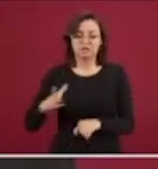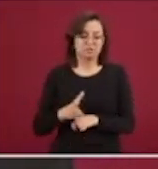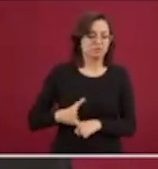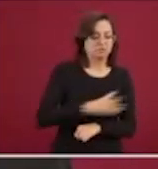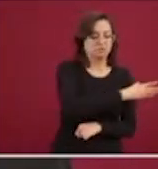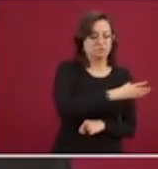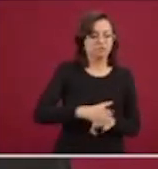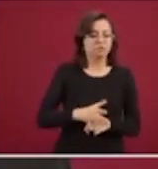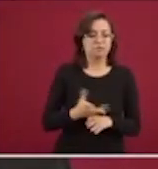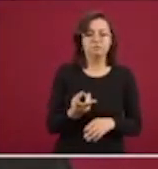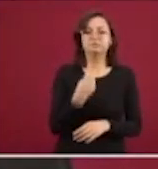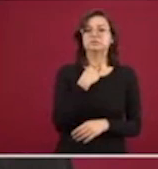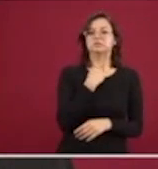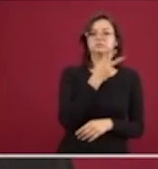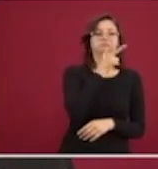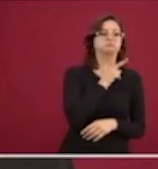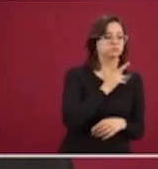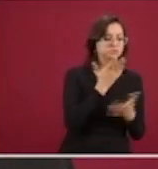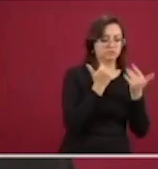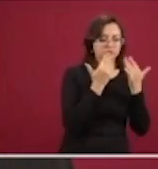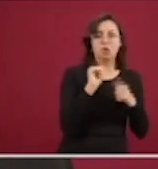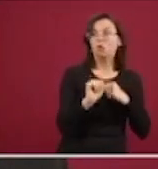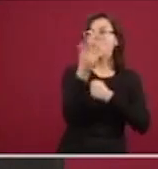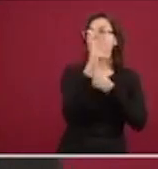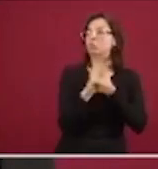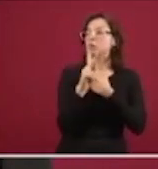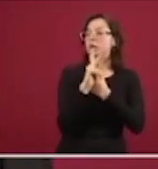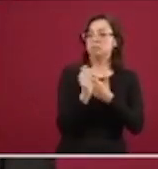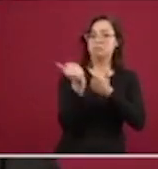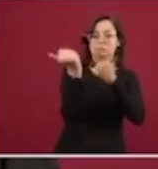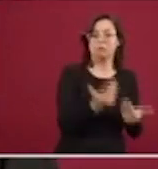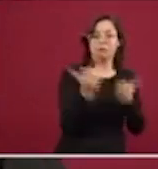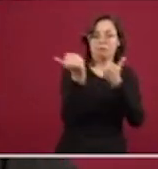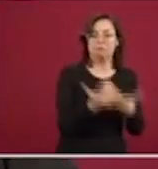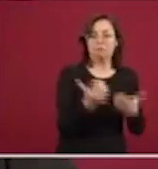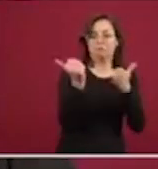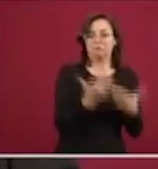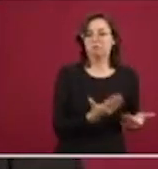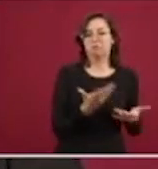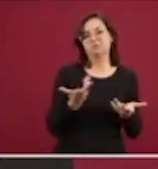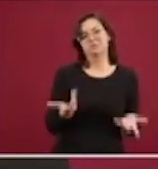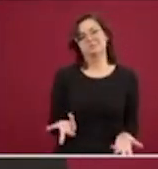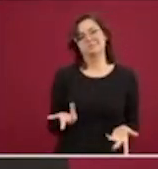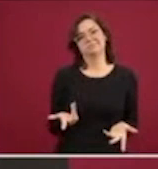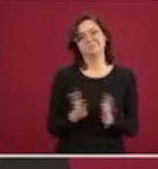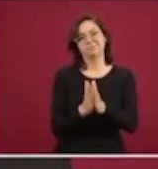importando petróleo, lo que no había sucedido en